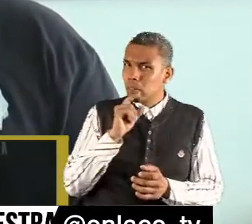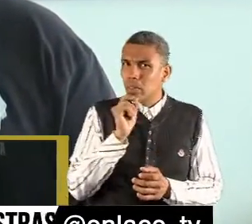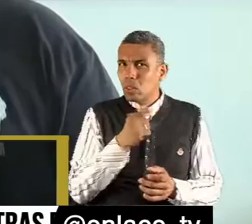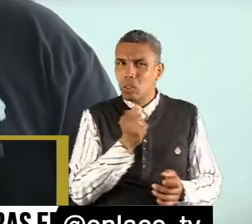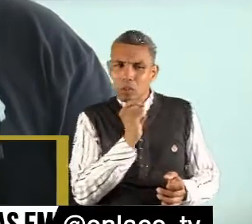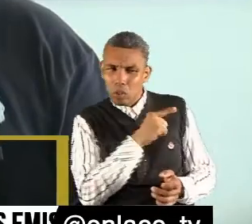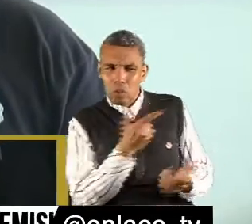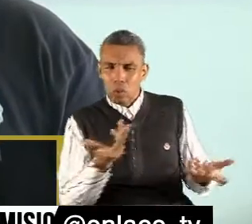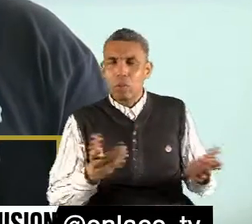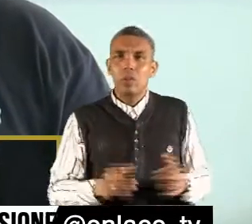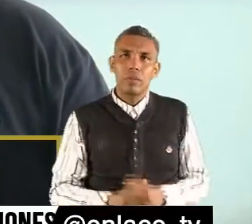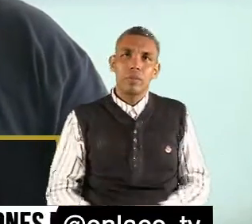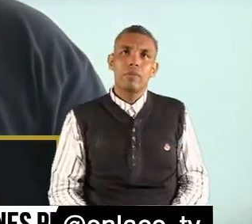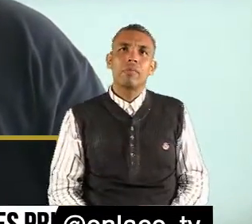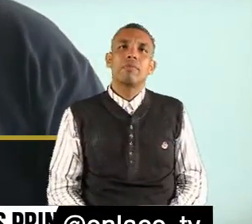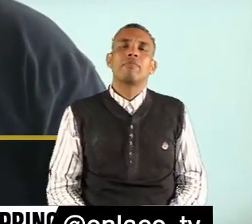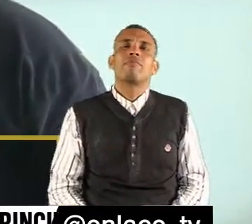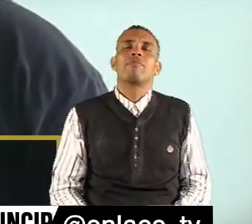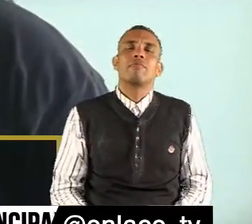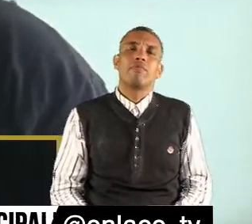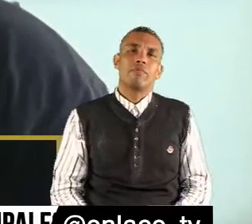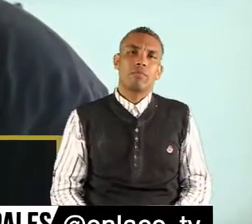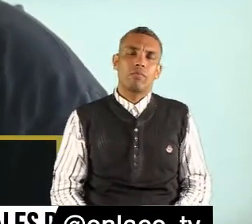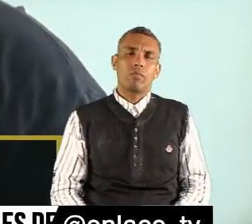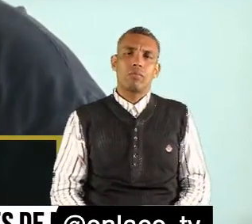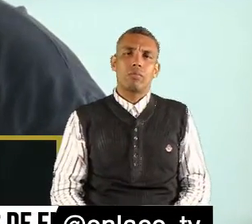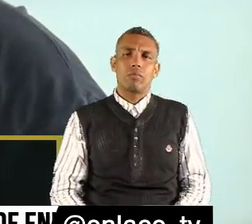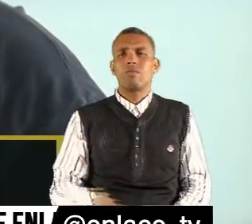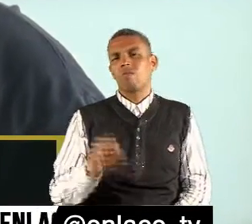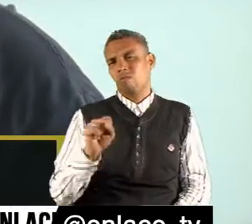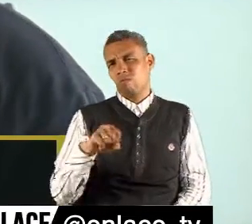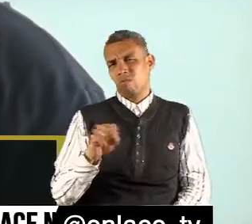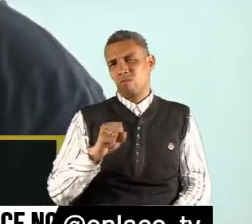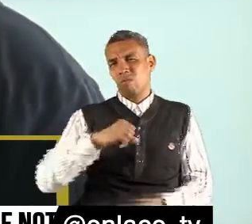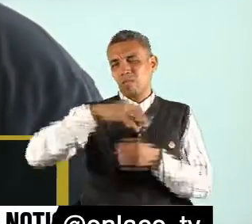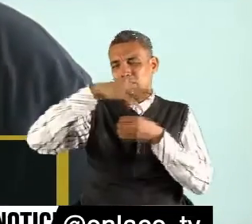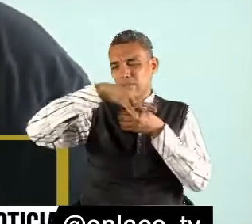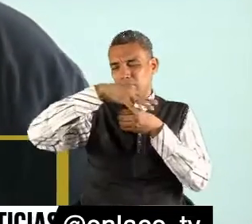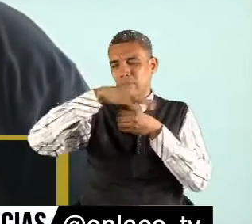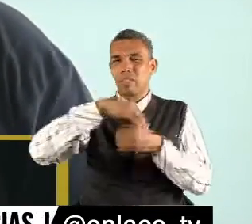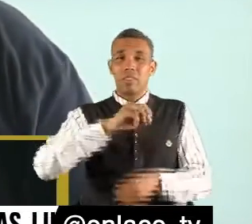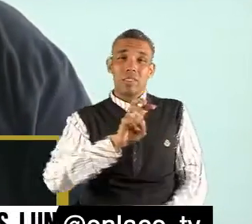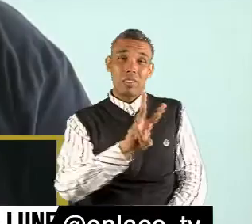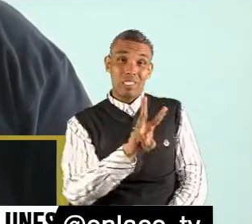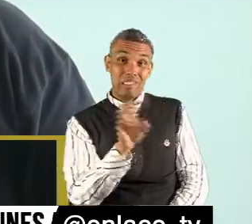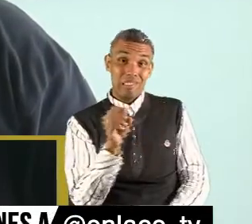saludar a todos los excelentes de Enlace Noticias. Más de 30.000 votos virtuales en todo el departamento.